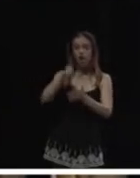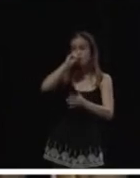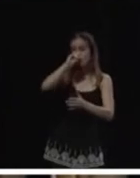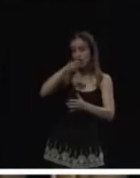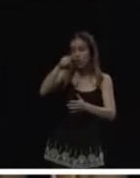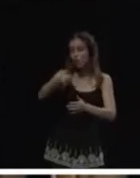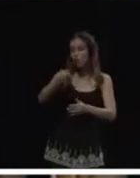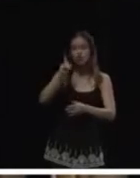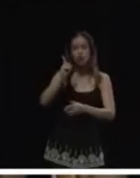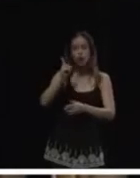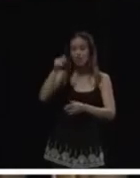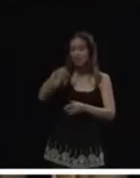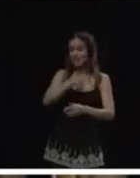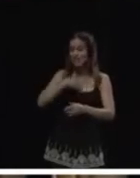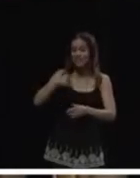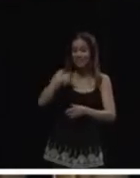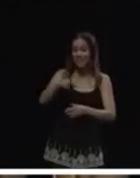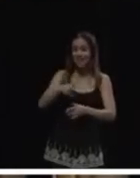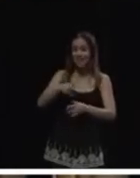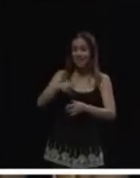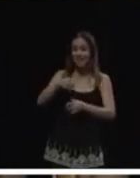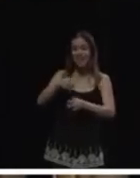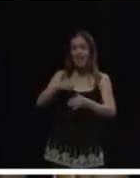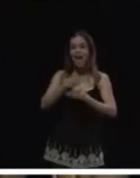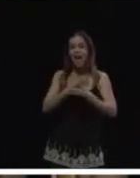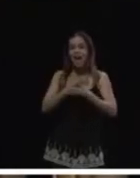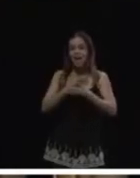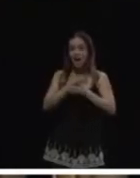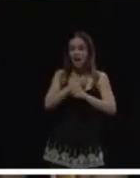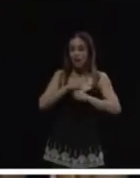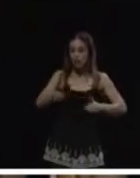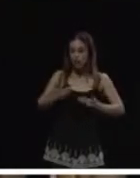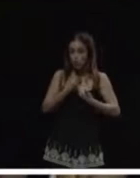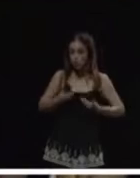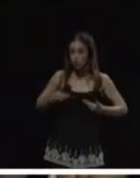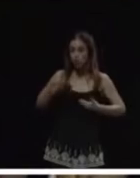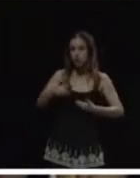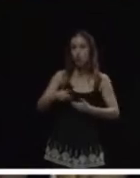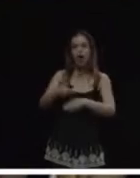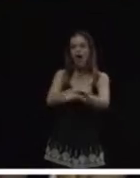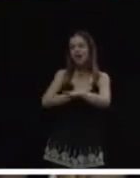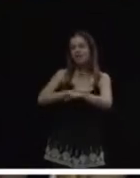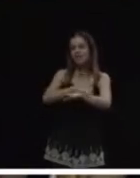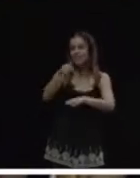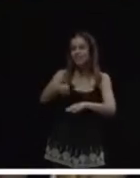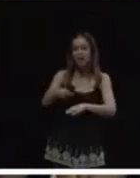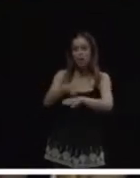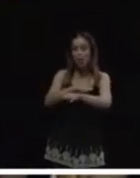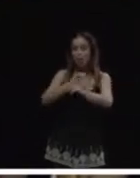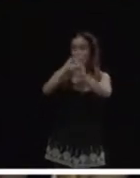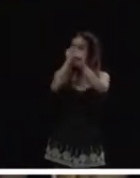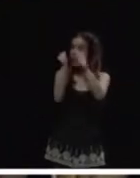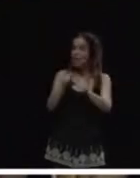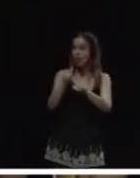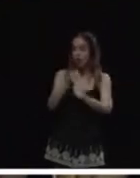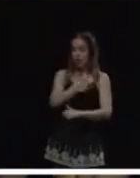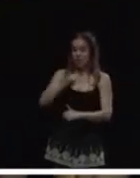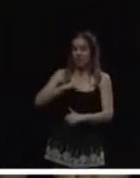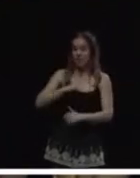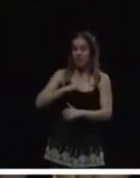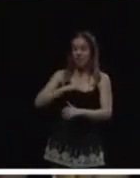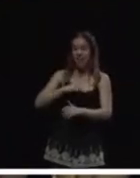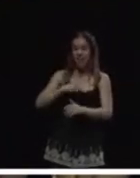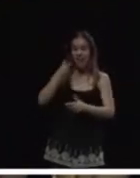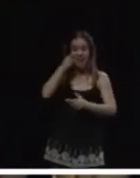quiere trasladar el gobierno de Ayuso al Estado. Un modelo, recordemos, que privatiza la sanidad y la da